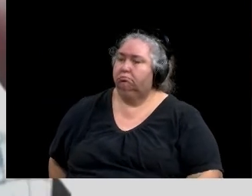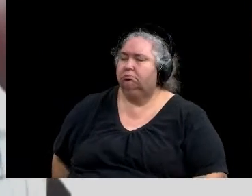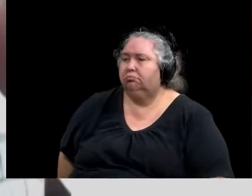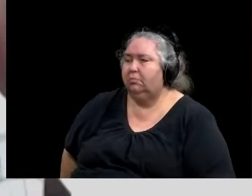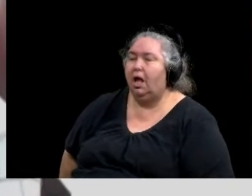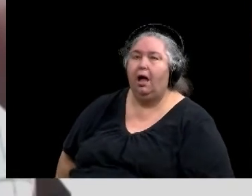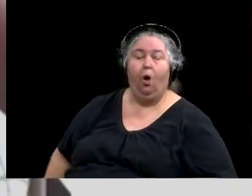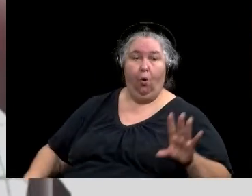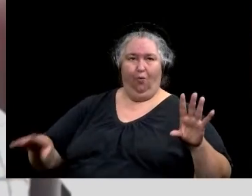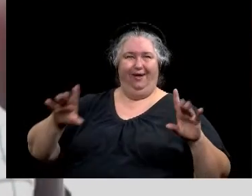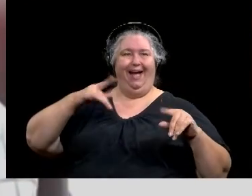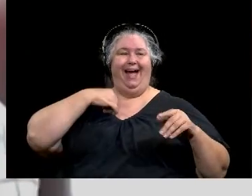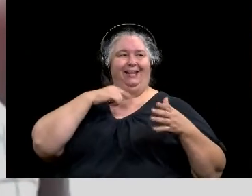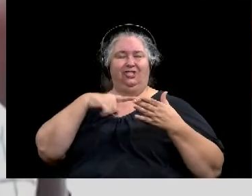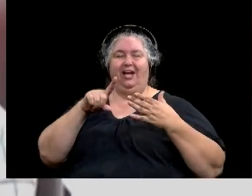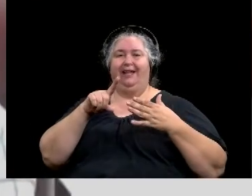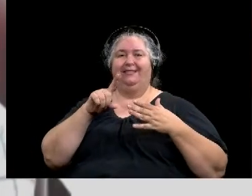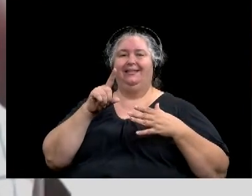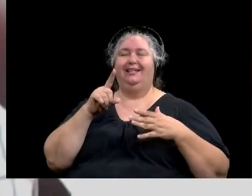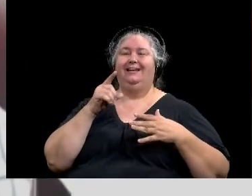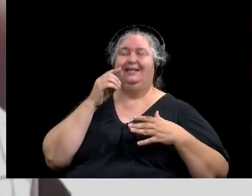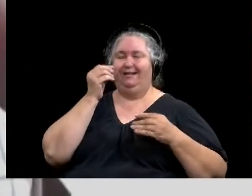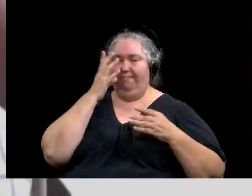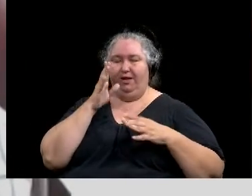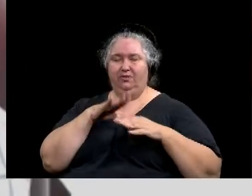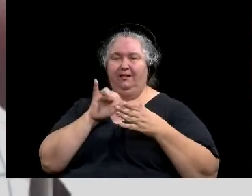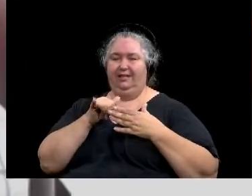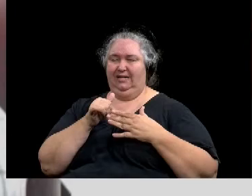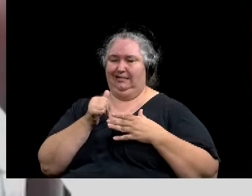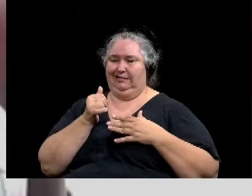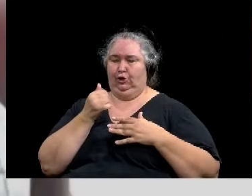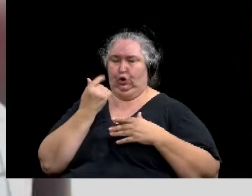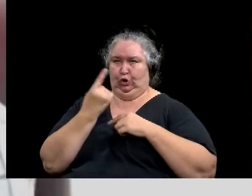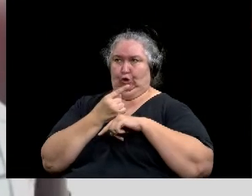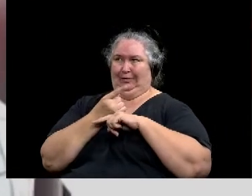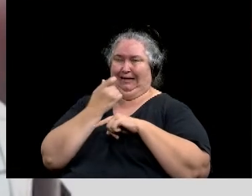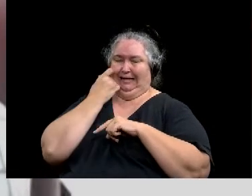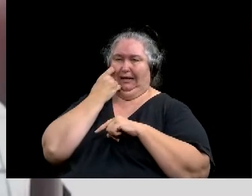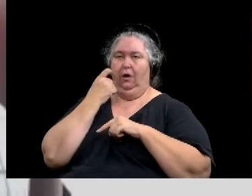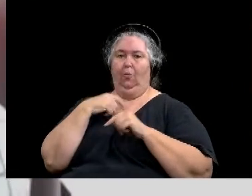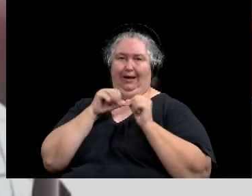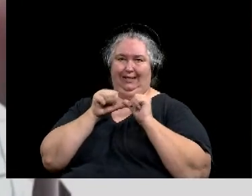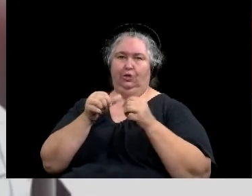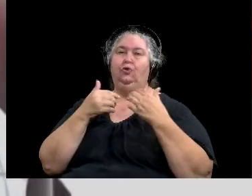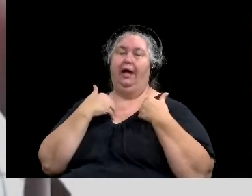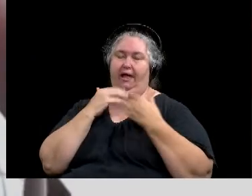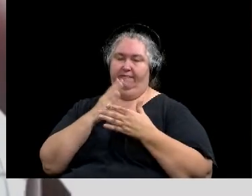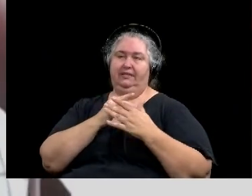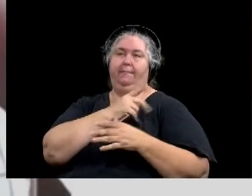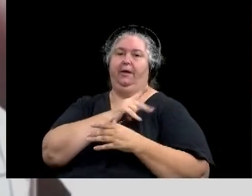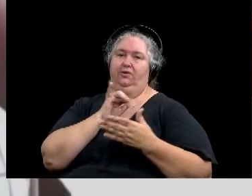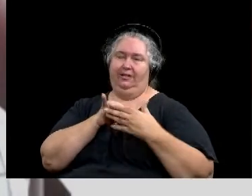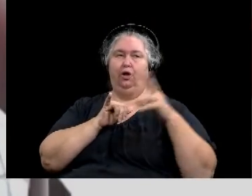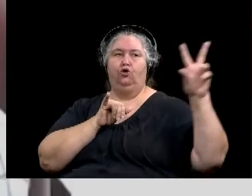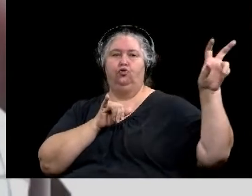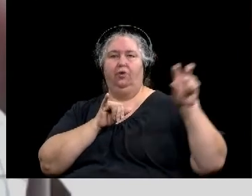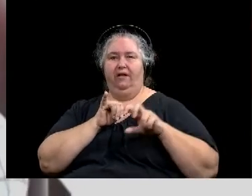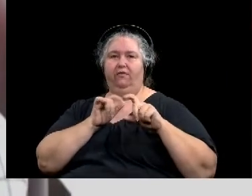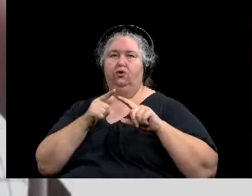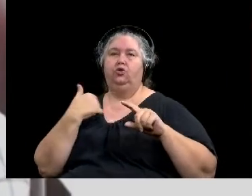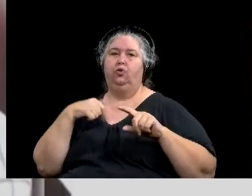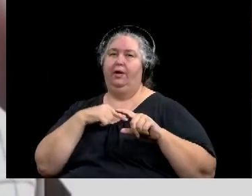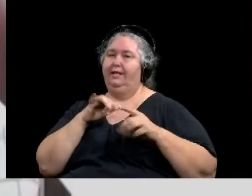pregunta de estos datos puedo es decir que continuamos vamos